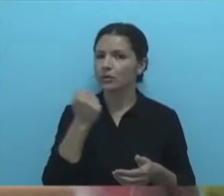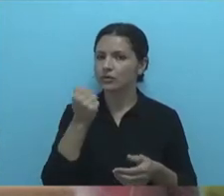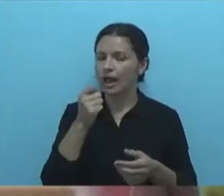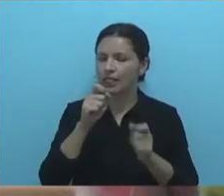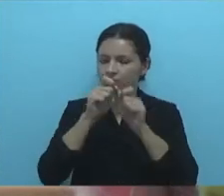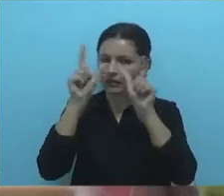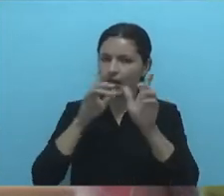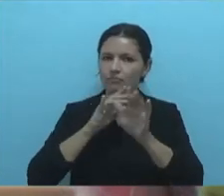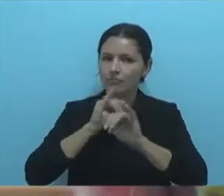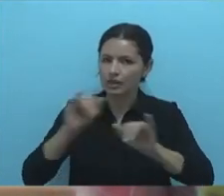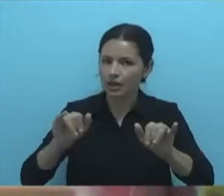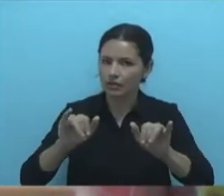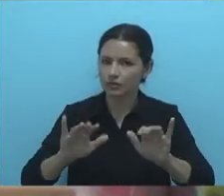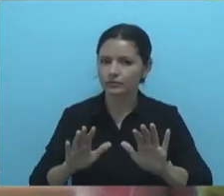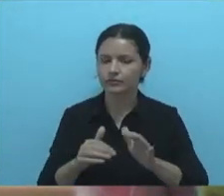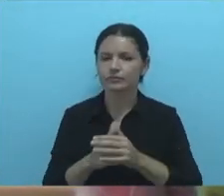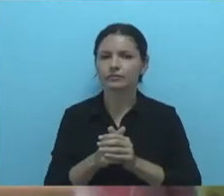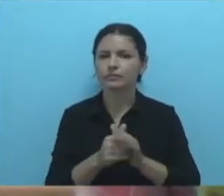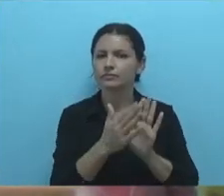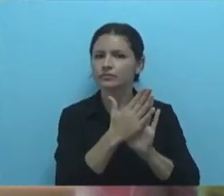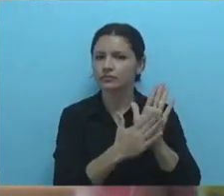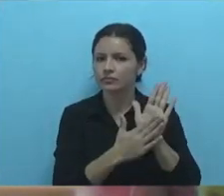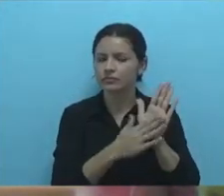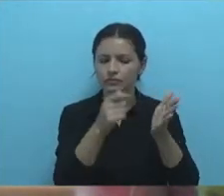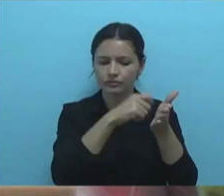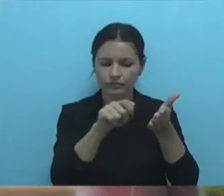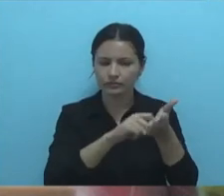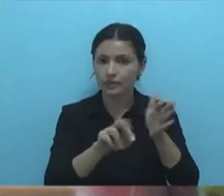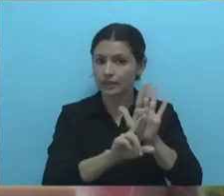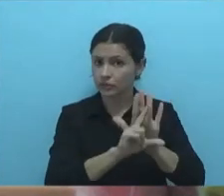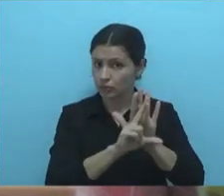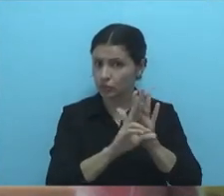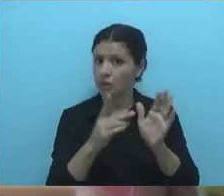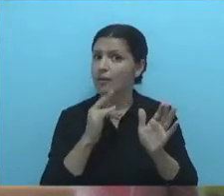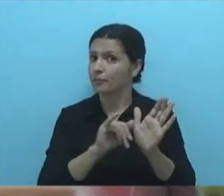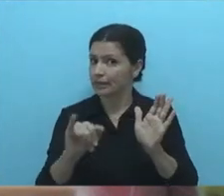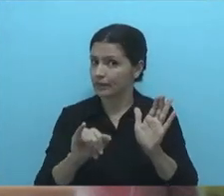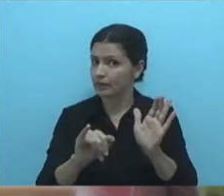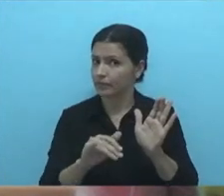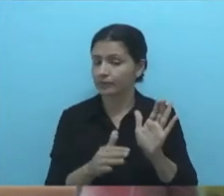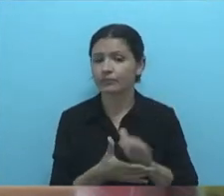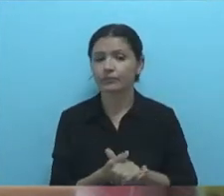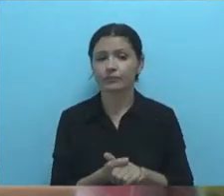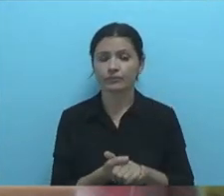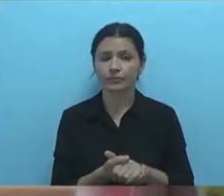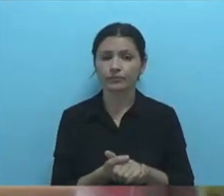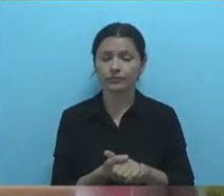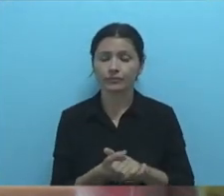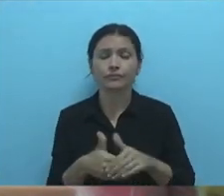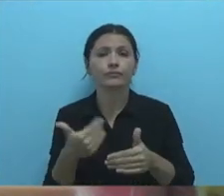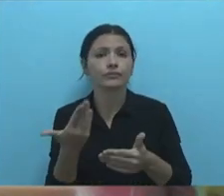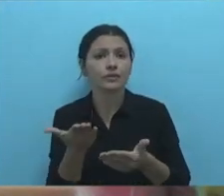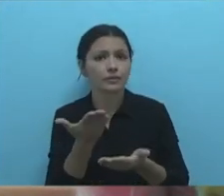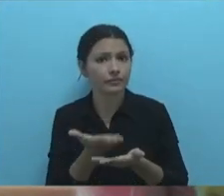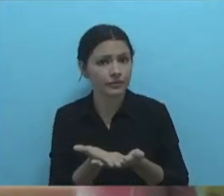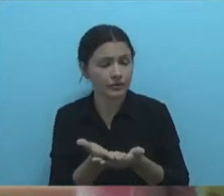es así y está en el texto de la última resolución del tribunal donde Por eso digo pido y